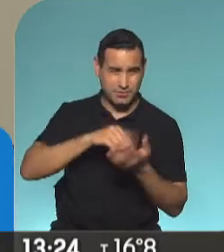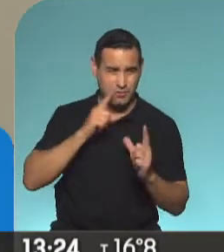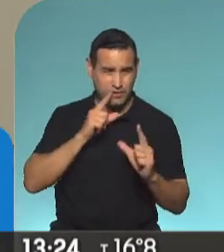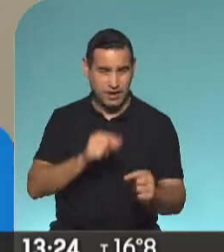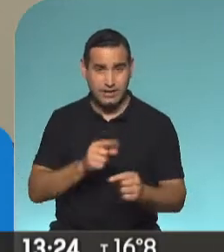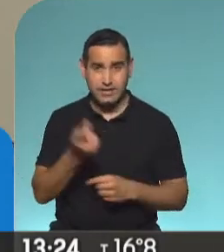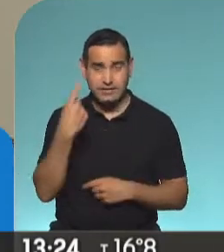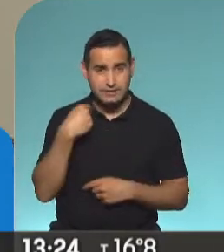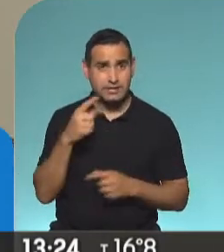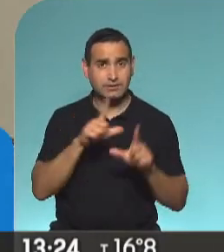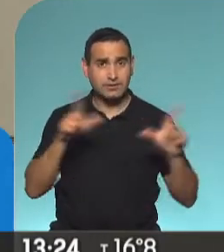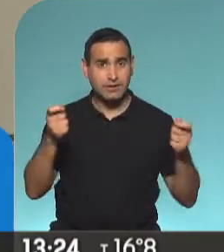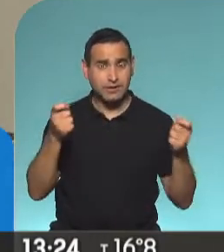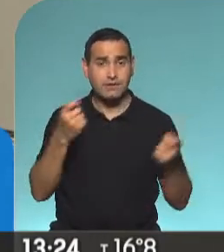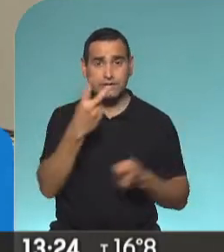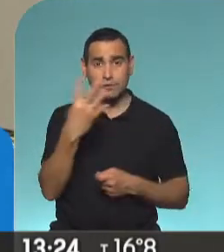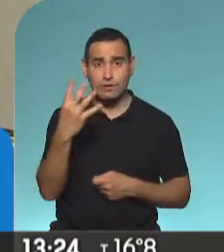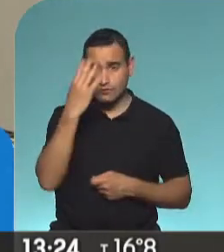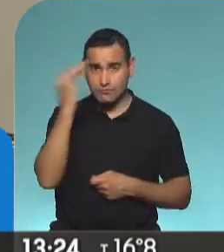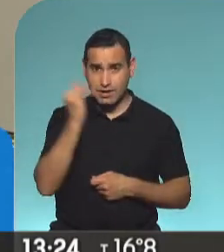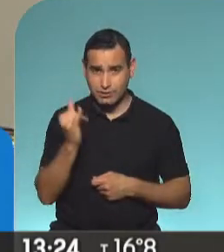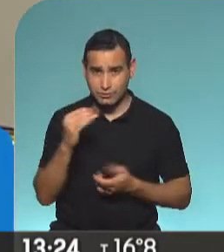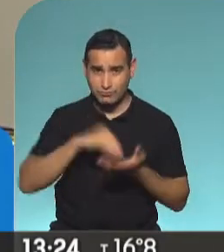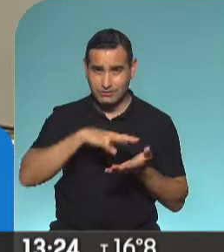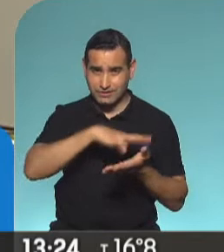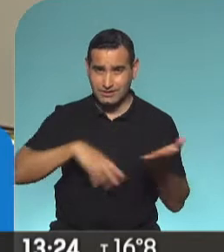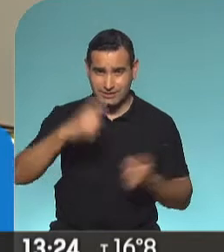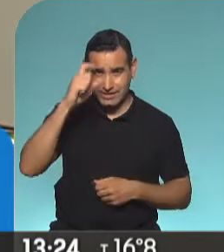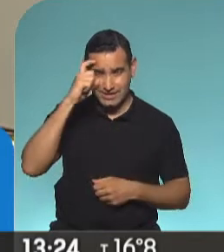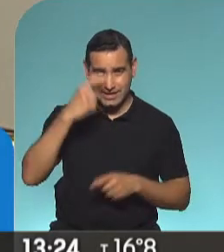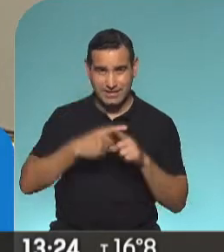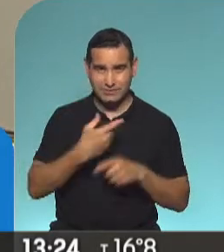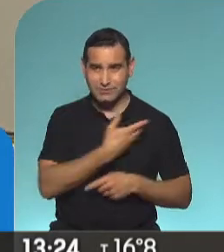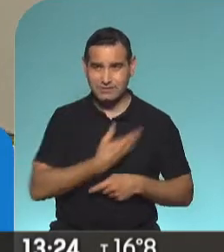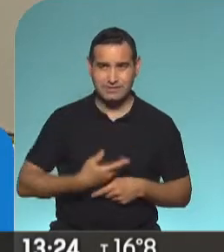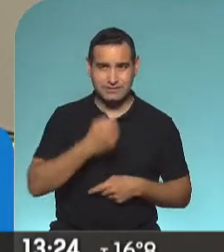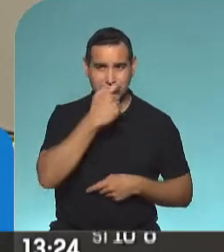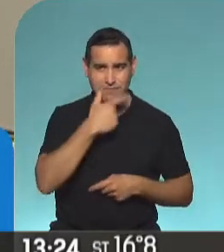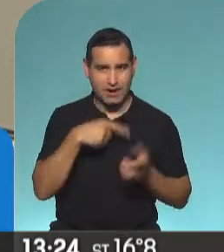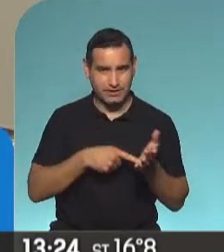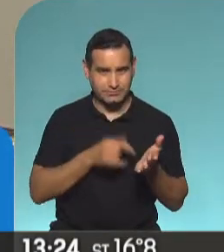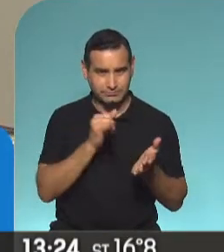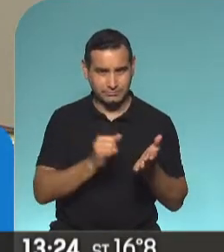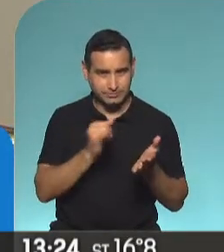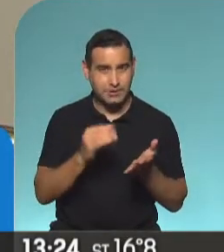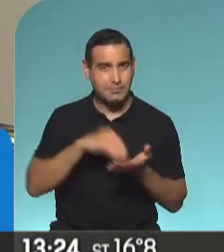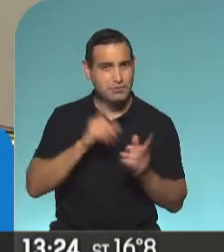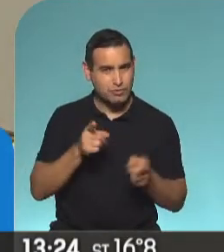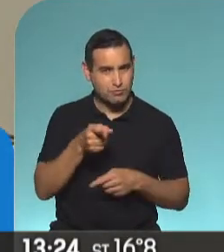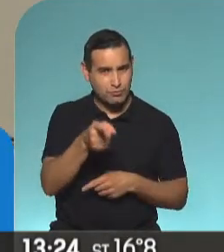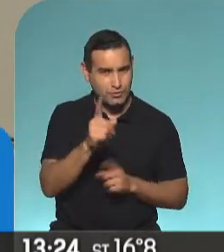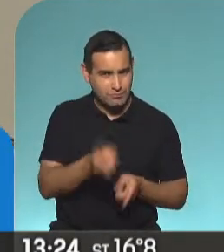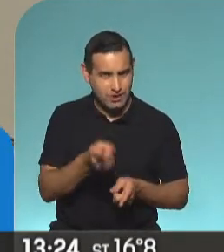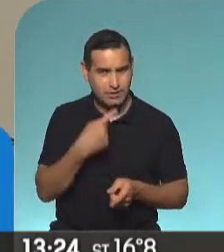había carteles que reivindicaban el 24 de marzo y esta carta del expresidente con todo tipo de connotaciones. Y usted también, que ha salido